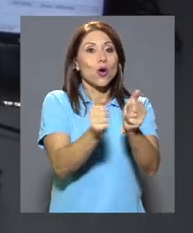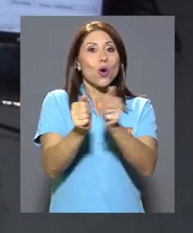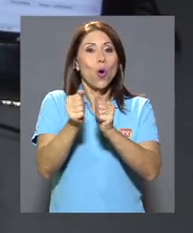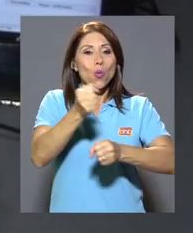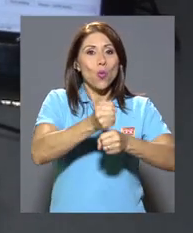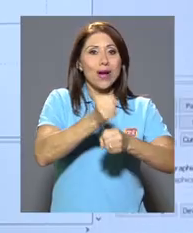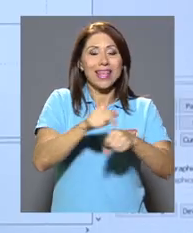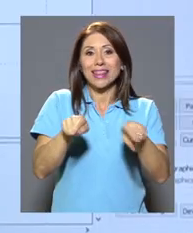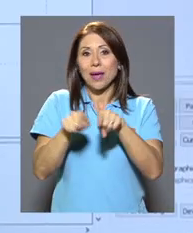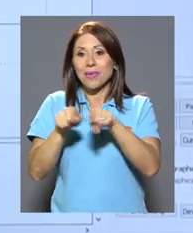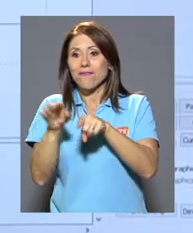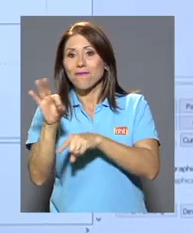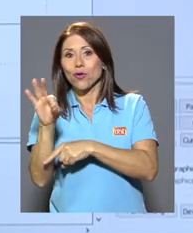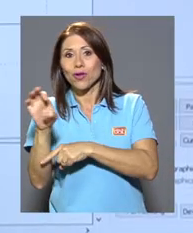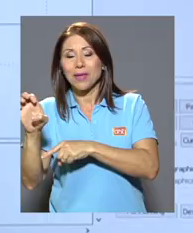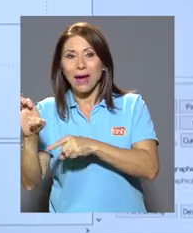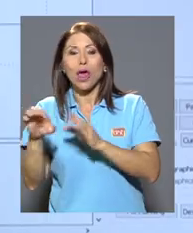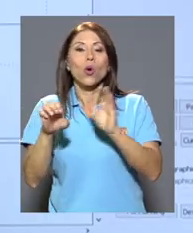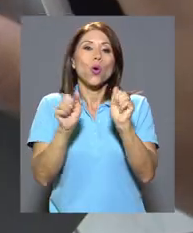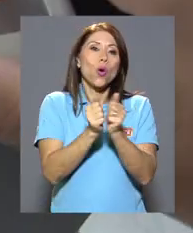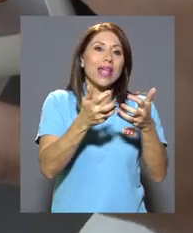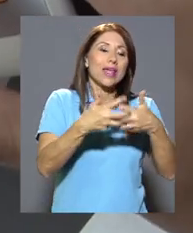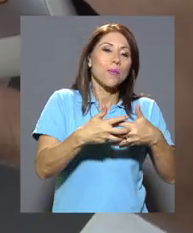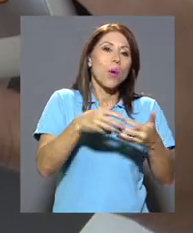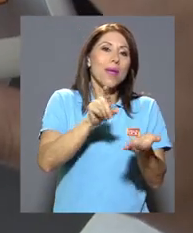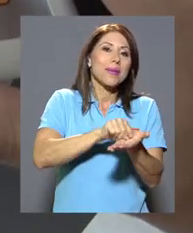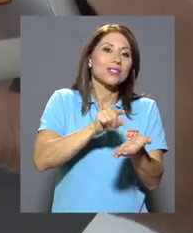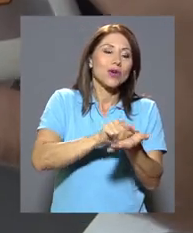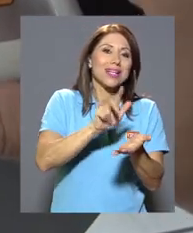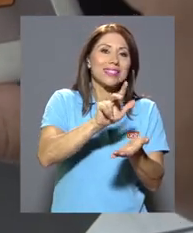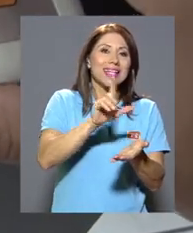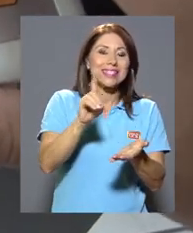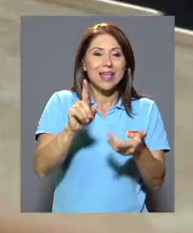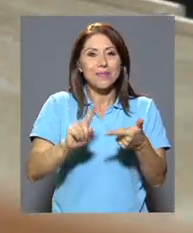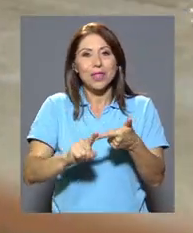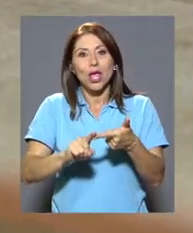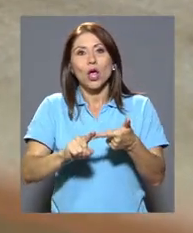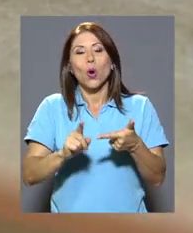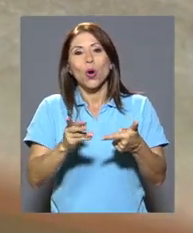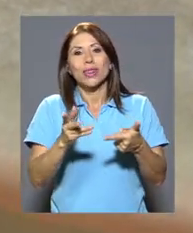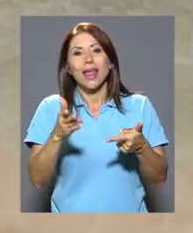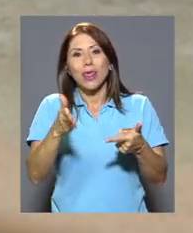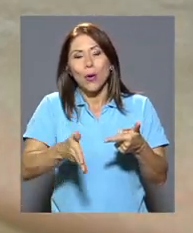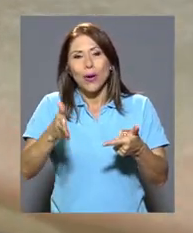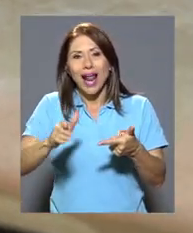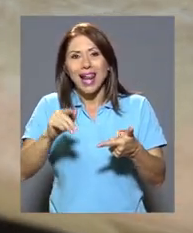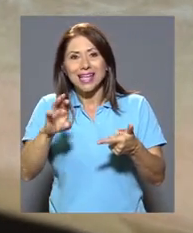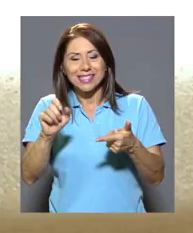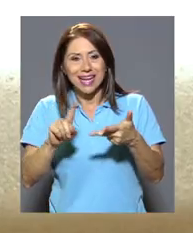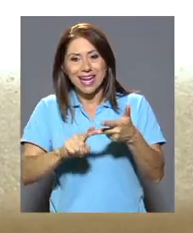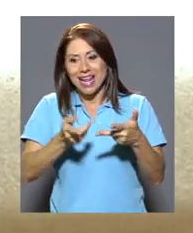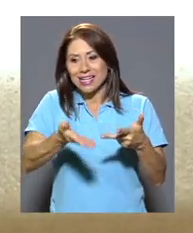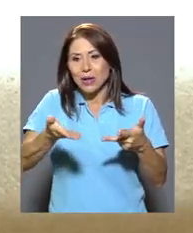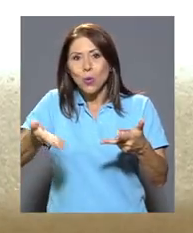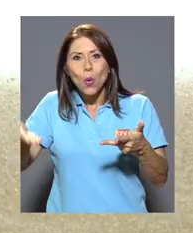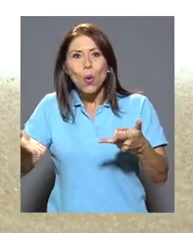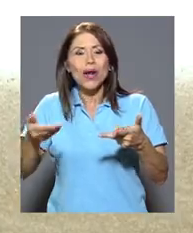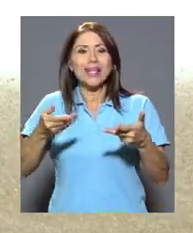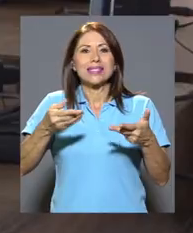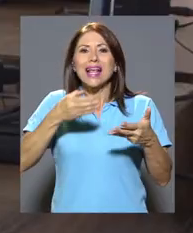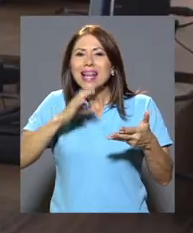equipo de fabricación digital como impresoras 3D, cortadora láser y herramientas electrónicas como cautines y una estación de